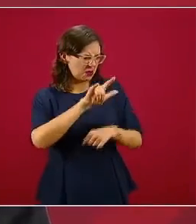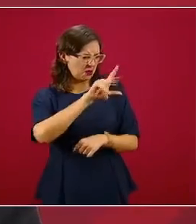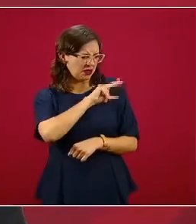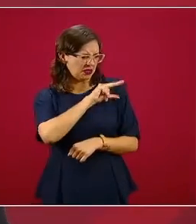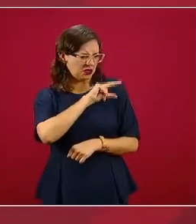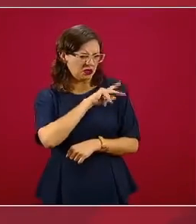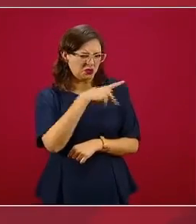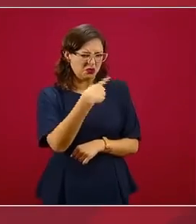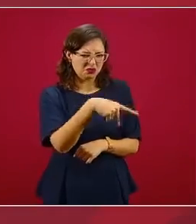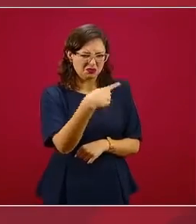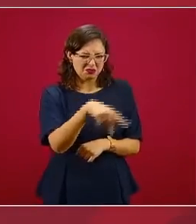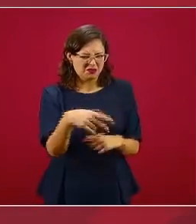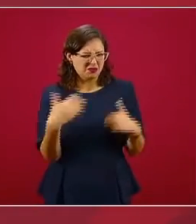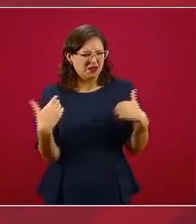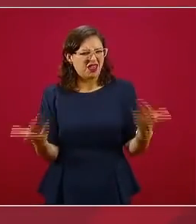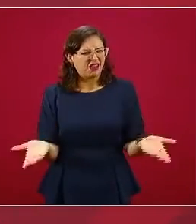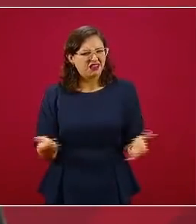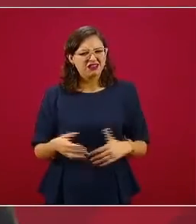Ni modo que